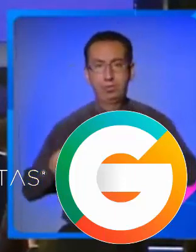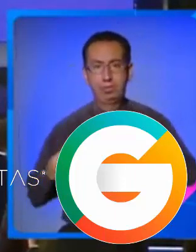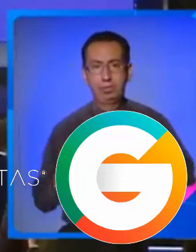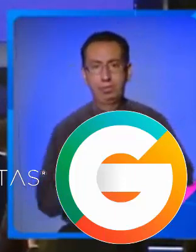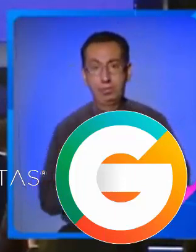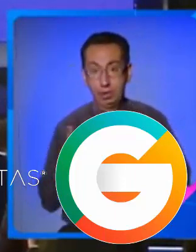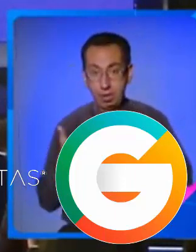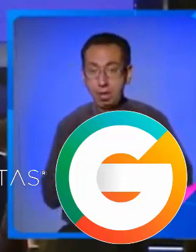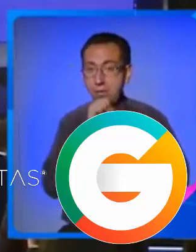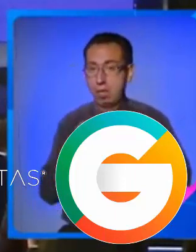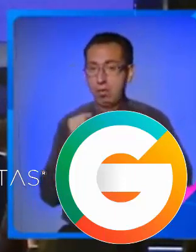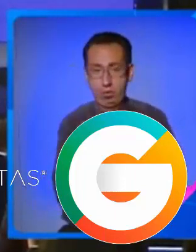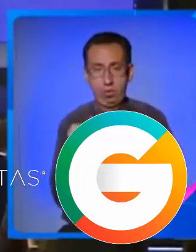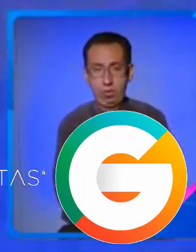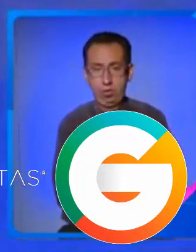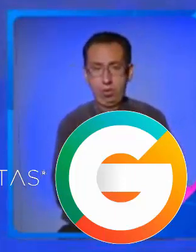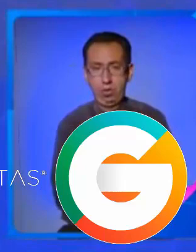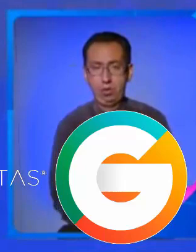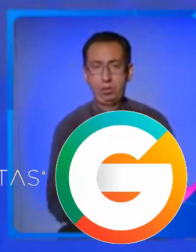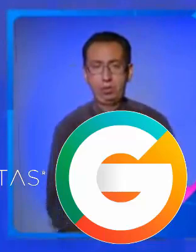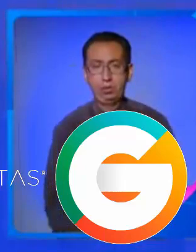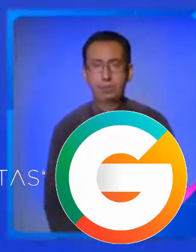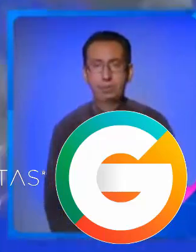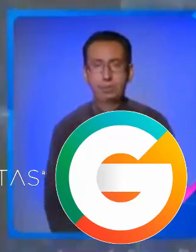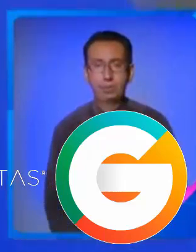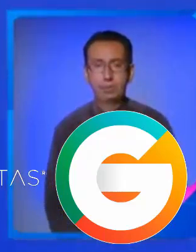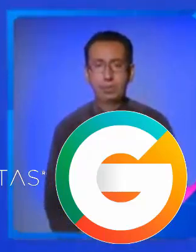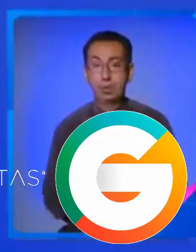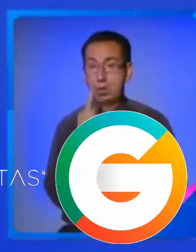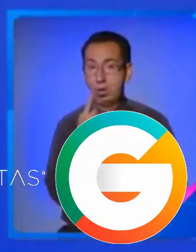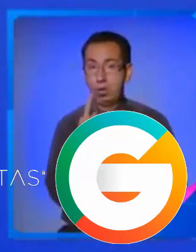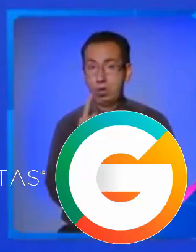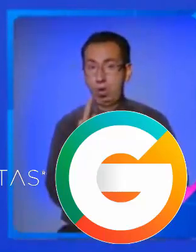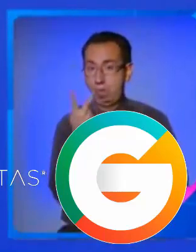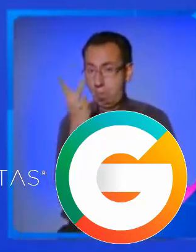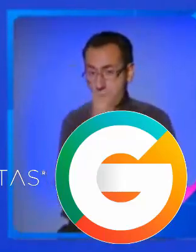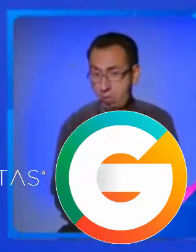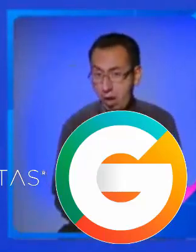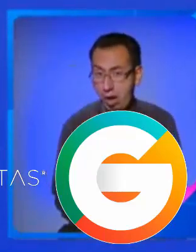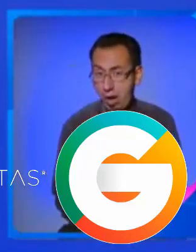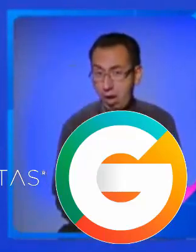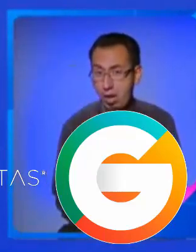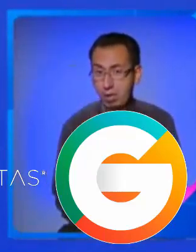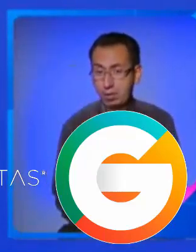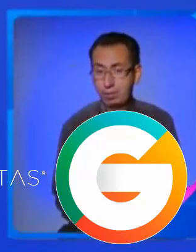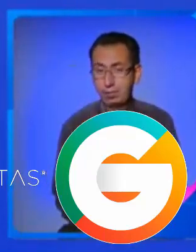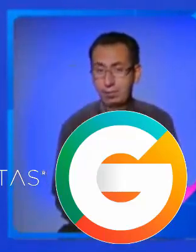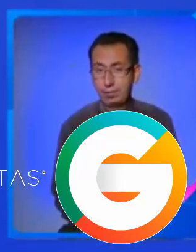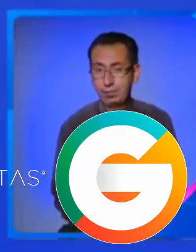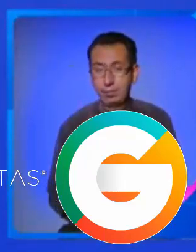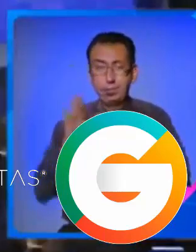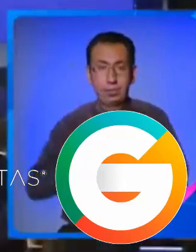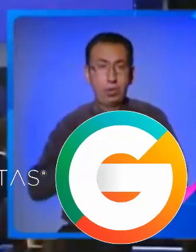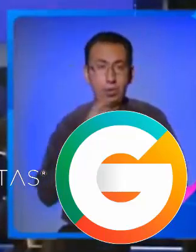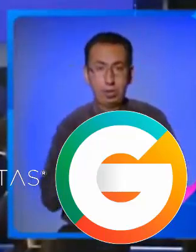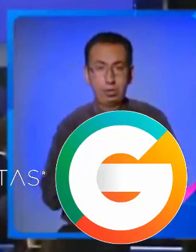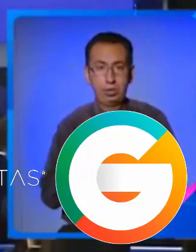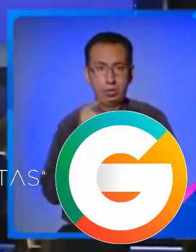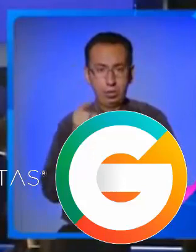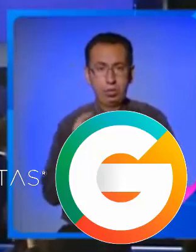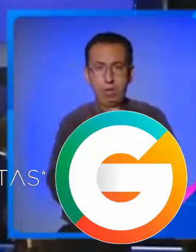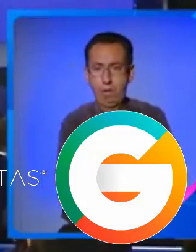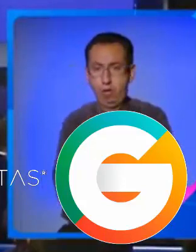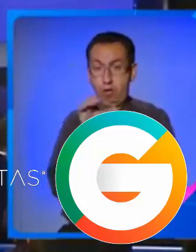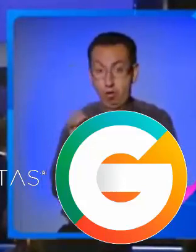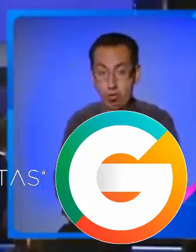También pusimos en marcha una estrategia que opera desde lo local y por eso hemos ido fortaleciendo